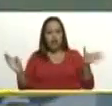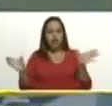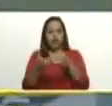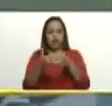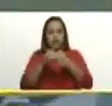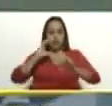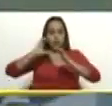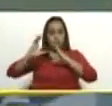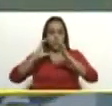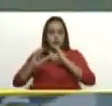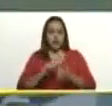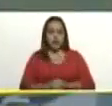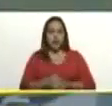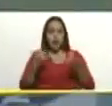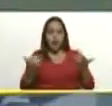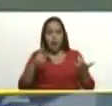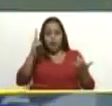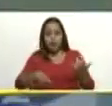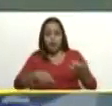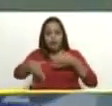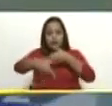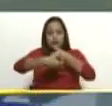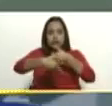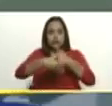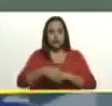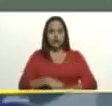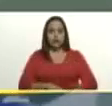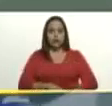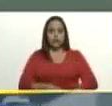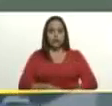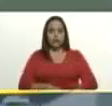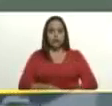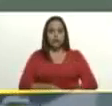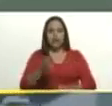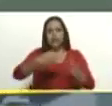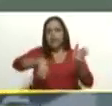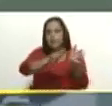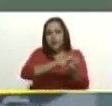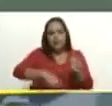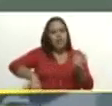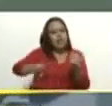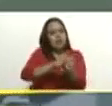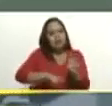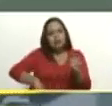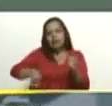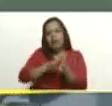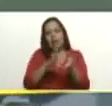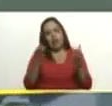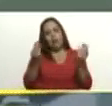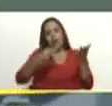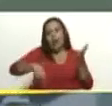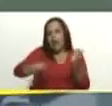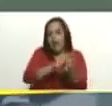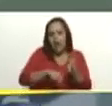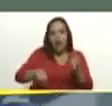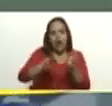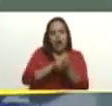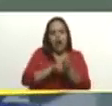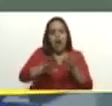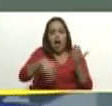de comunicación y ahora a través de las redes sociales de repetir una y mil veces hasta